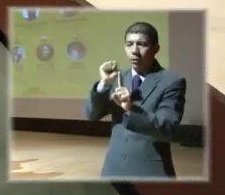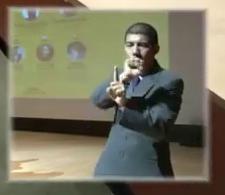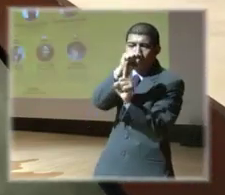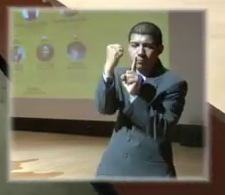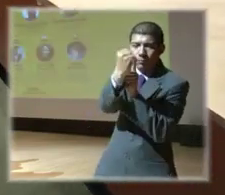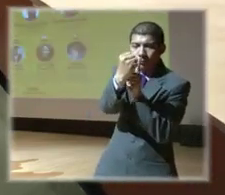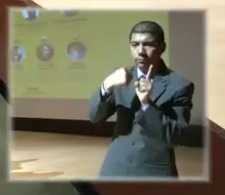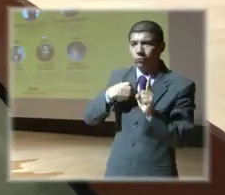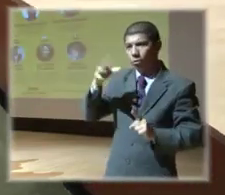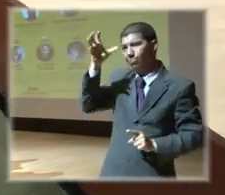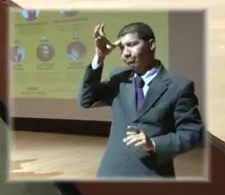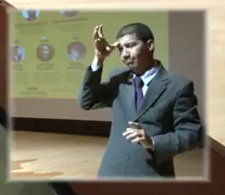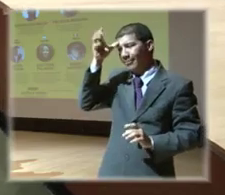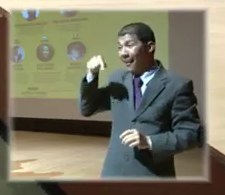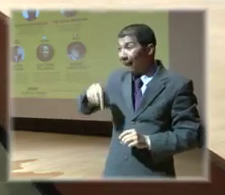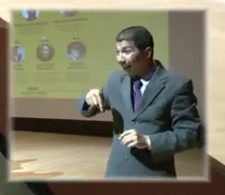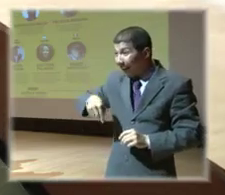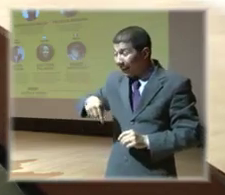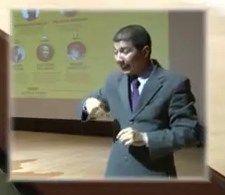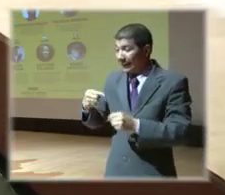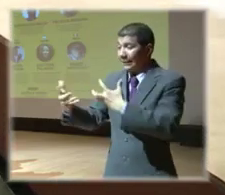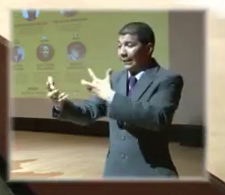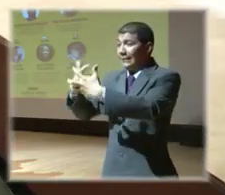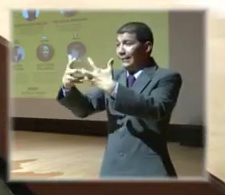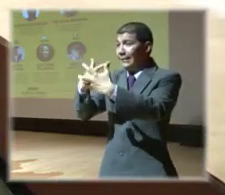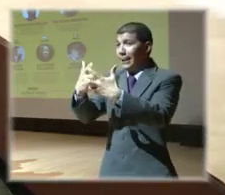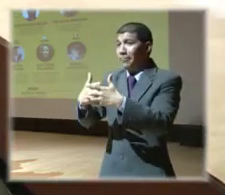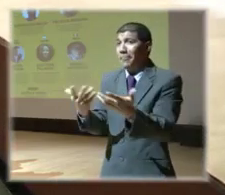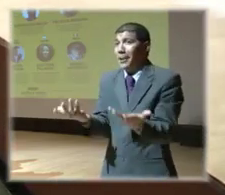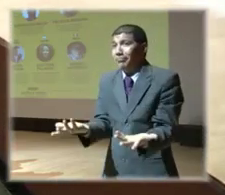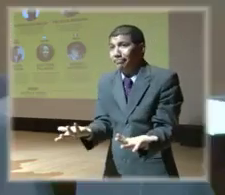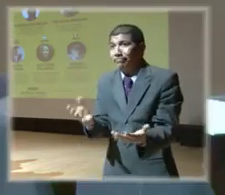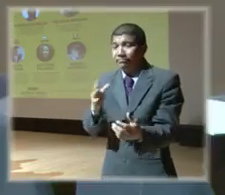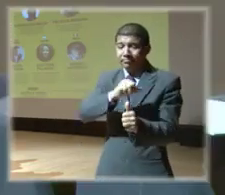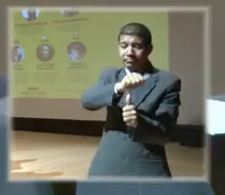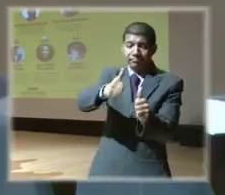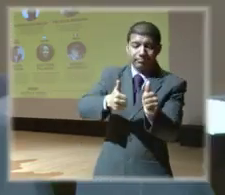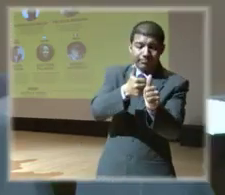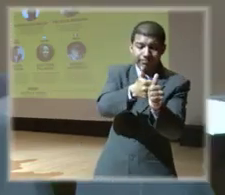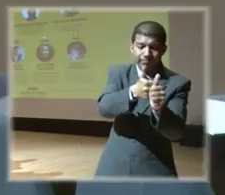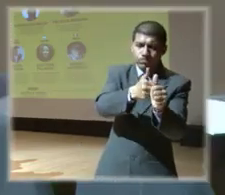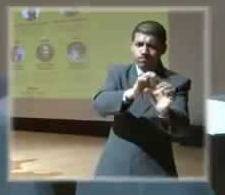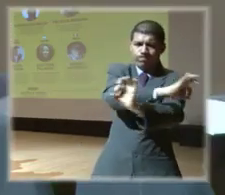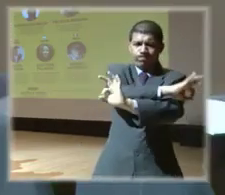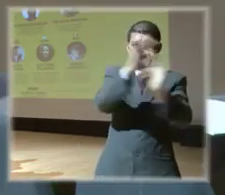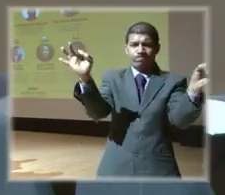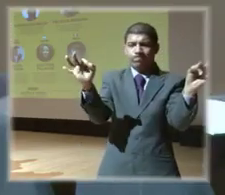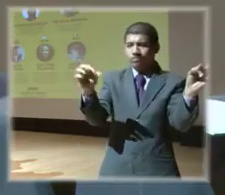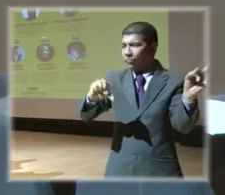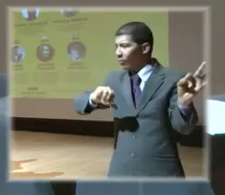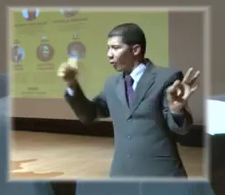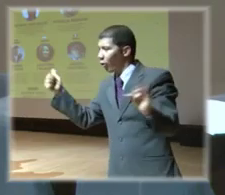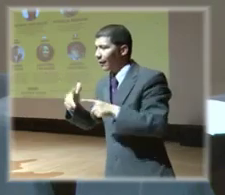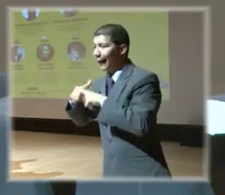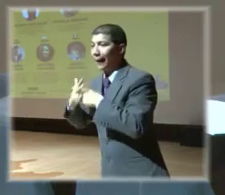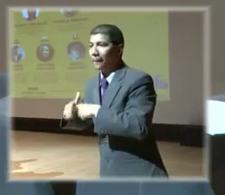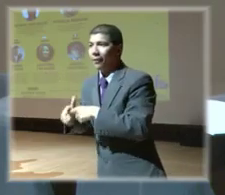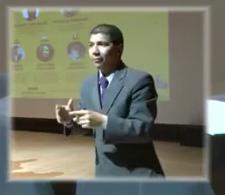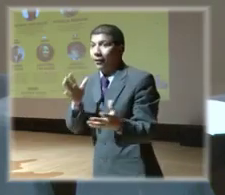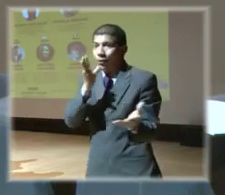no hay un esquema de, si quitamos la interdicción, ¿qué hacemos? Hay